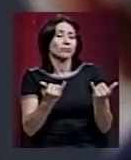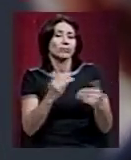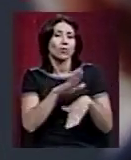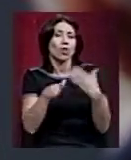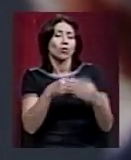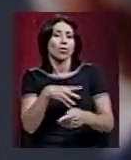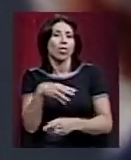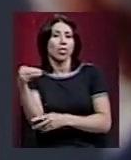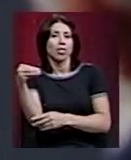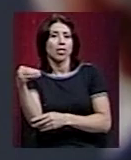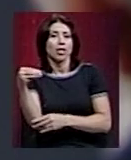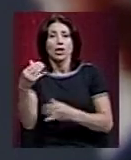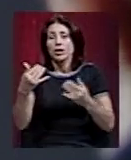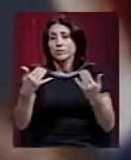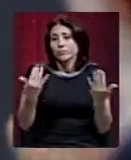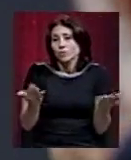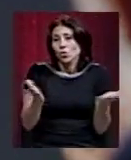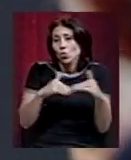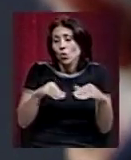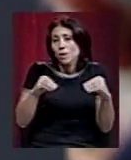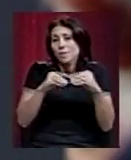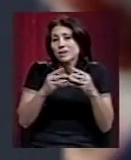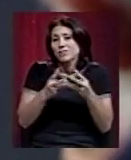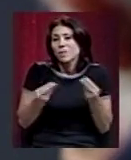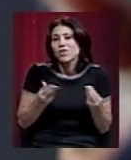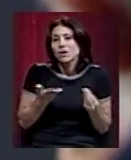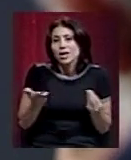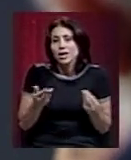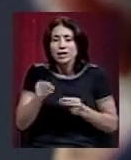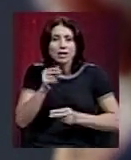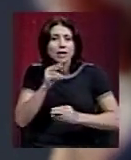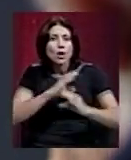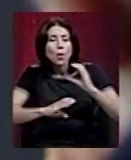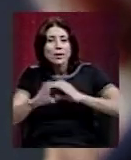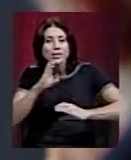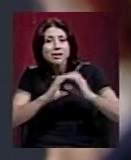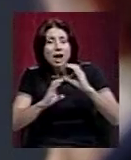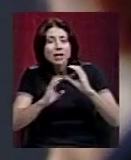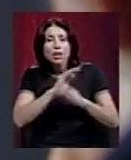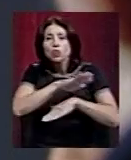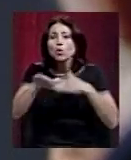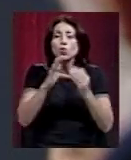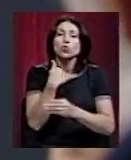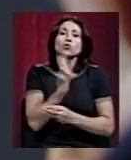creemos que no nos queda más remedio que comerciar, realmente